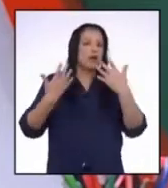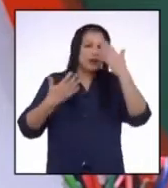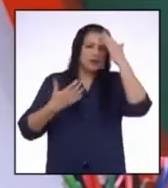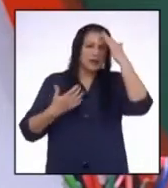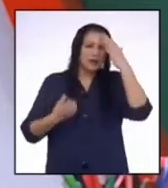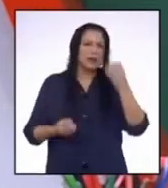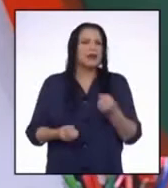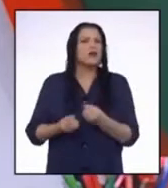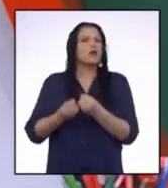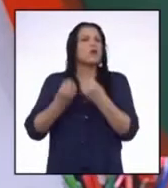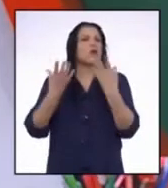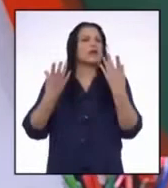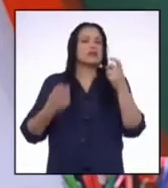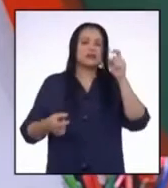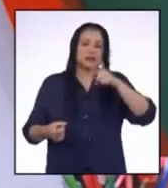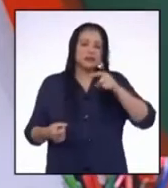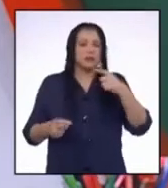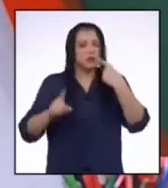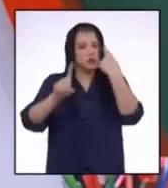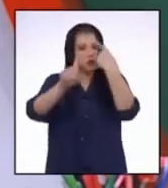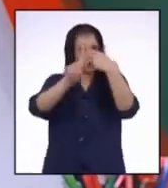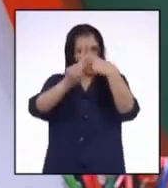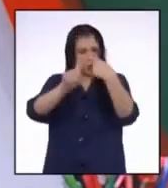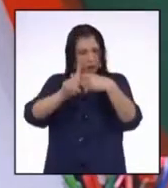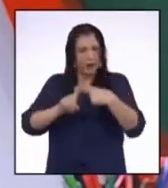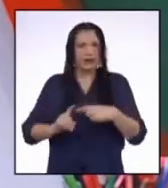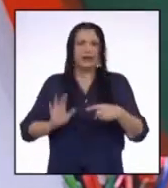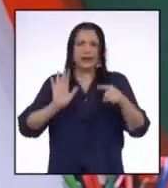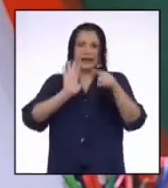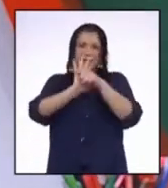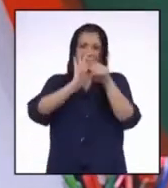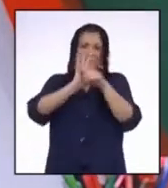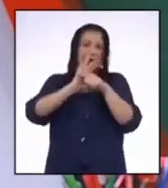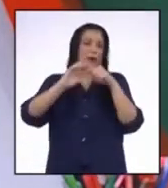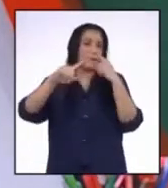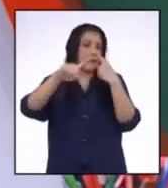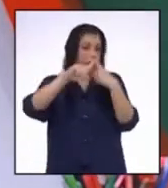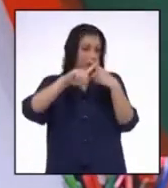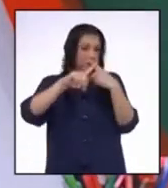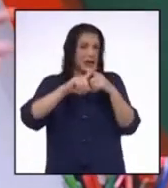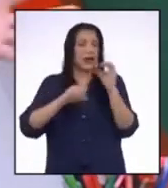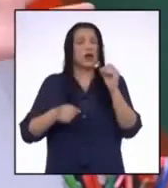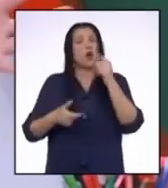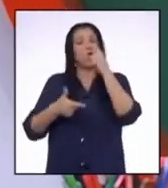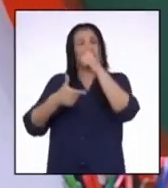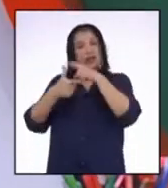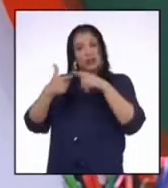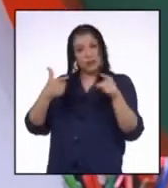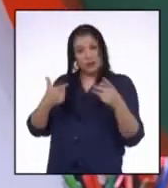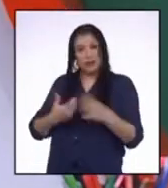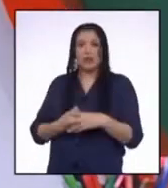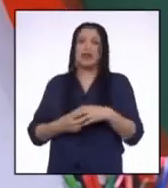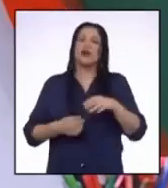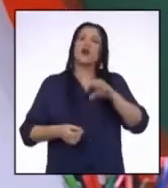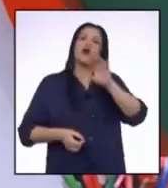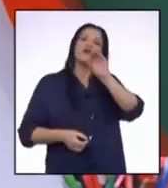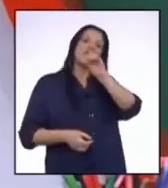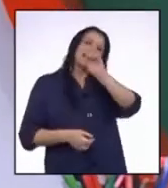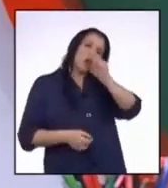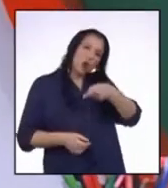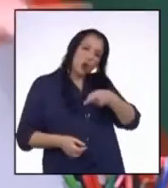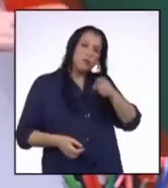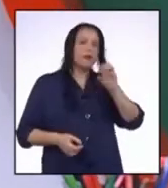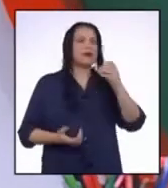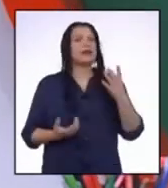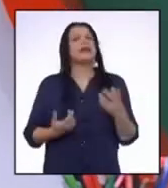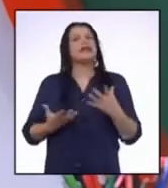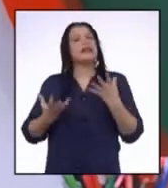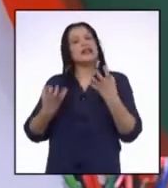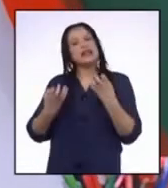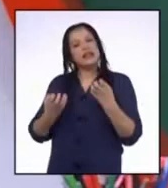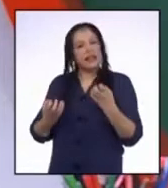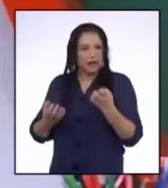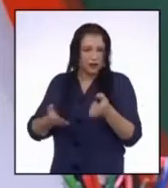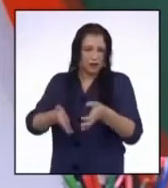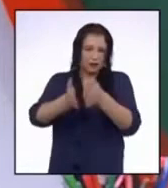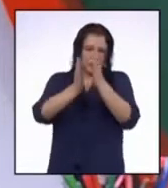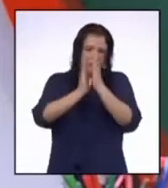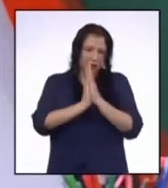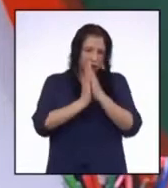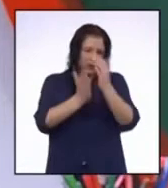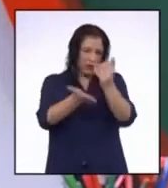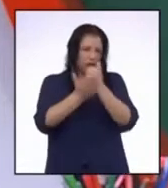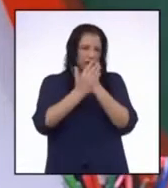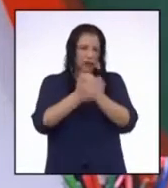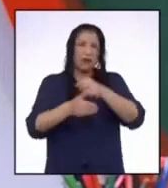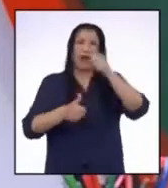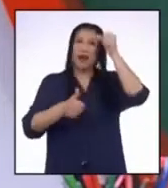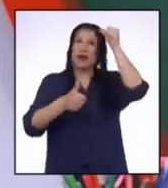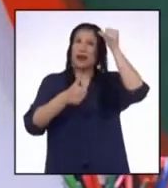calcularlas vamos a tener que sumar, restar, multiplicar o dividir con decimales. Y pues quiero pedirle que nos ayude